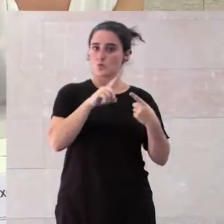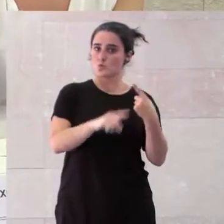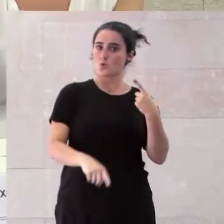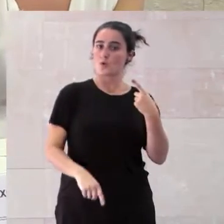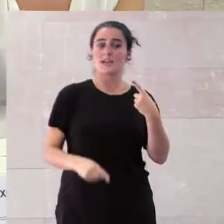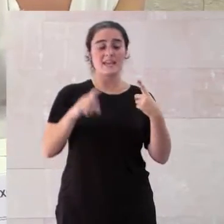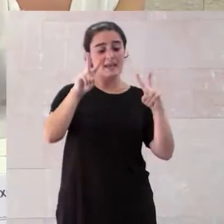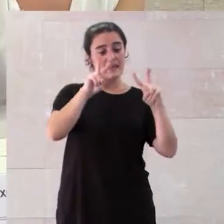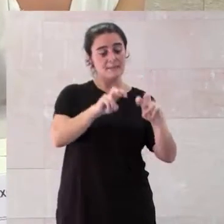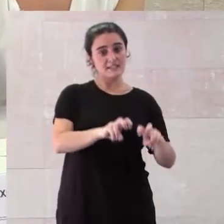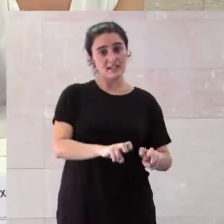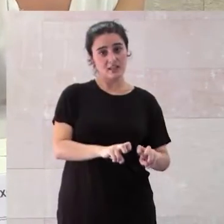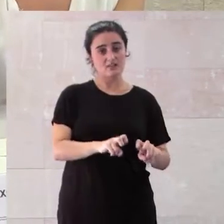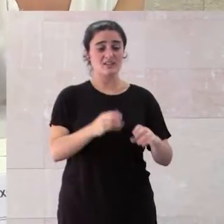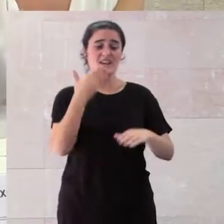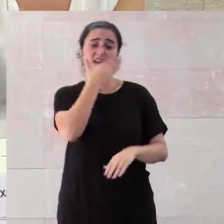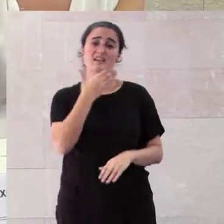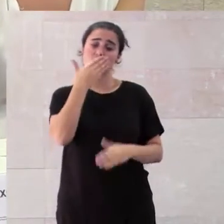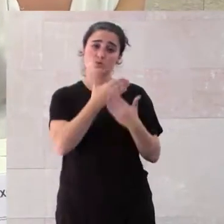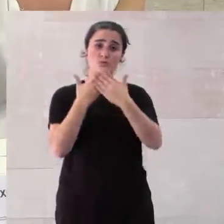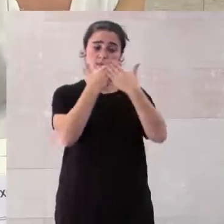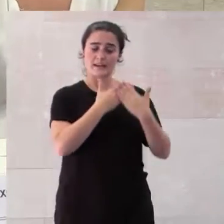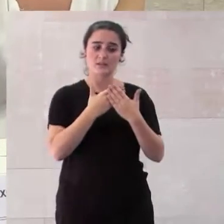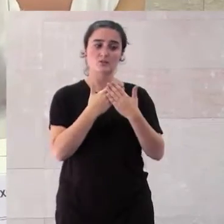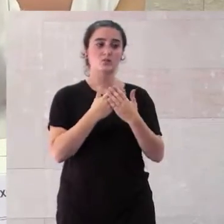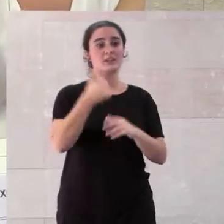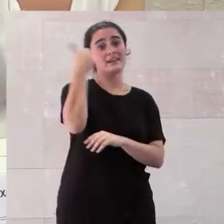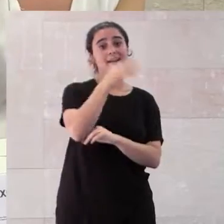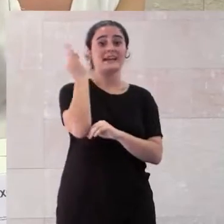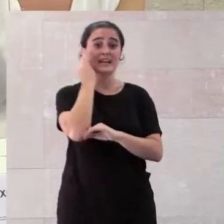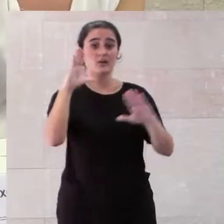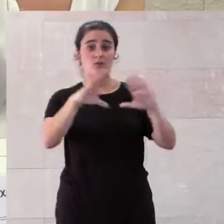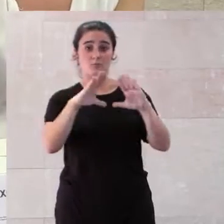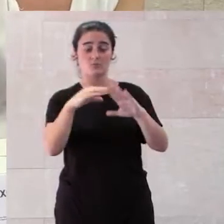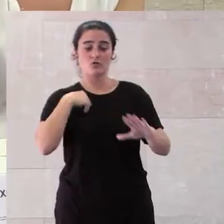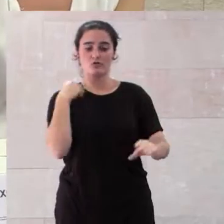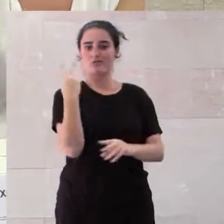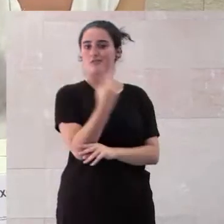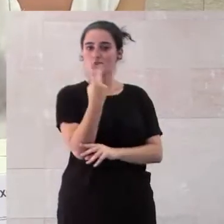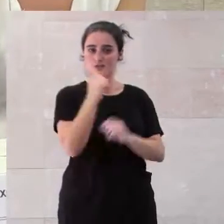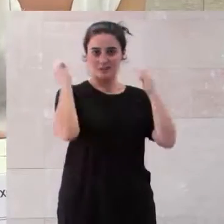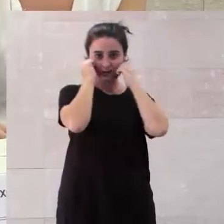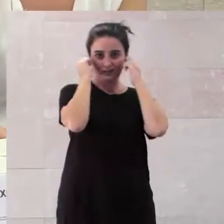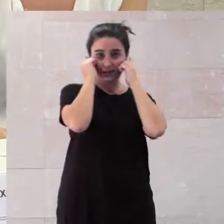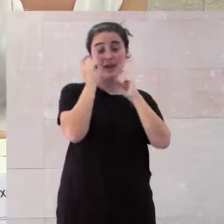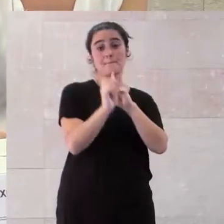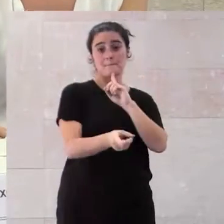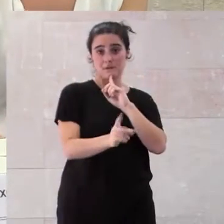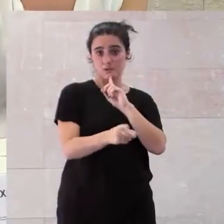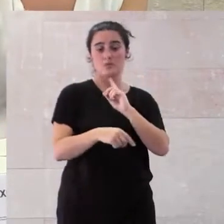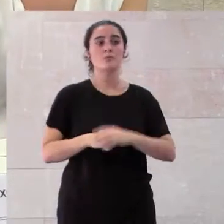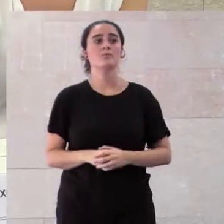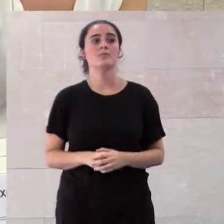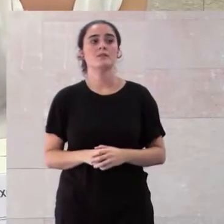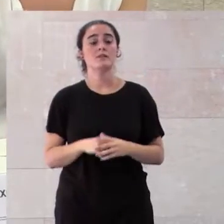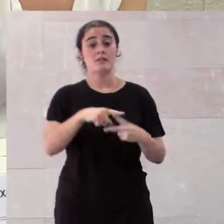el de Estudios de Género y Feminismo, que es el que, bueno, yo he hecho los dos, en Bilbao, y el